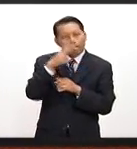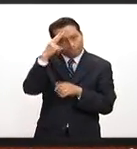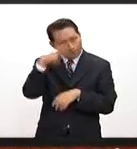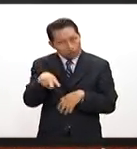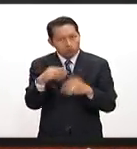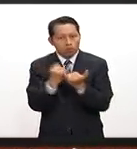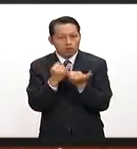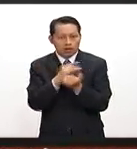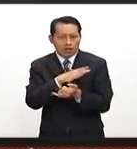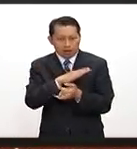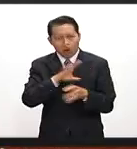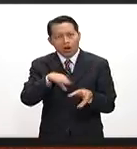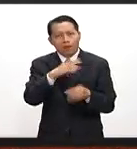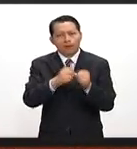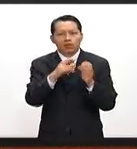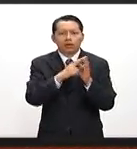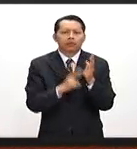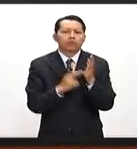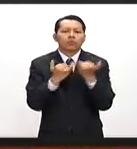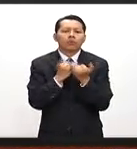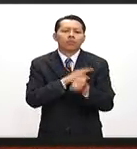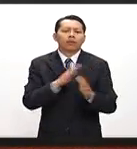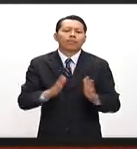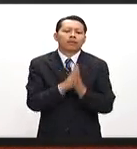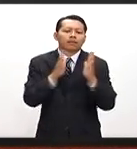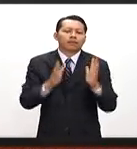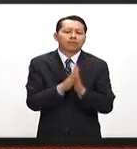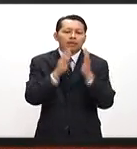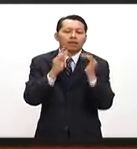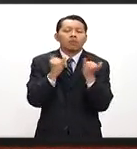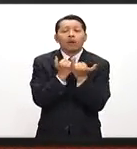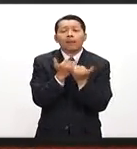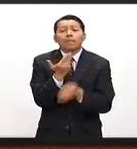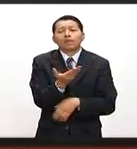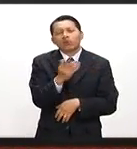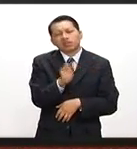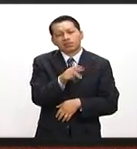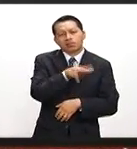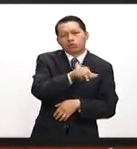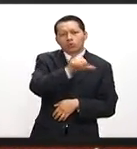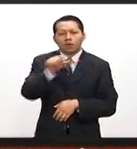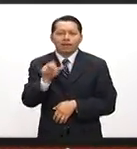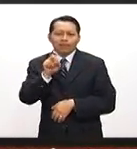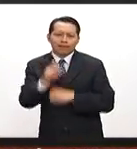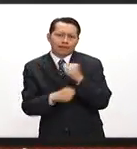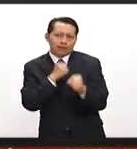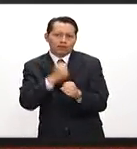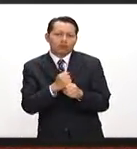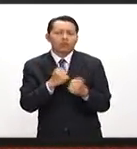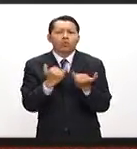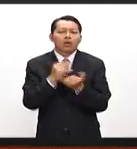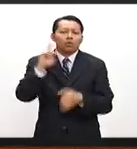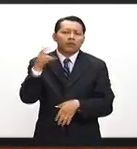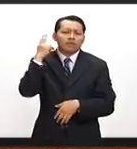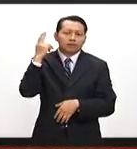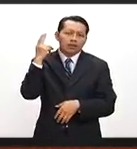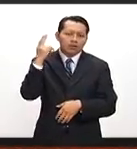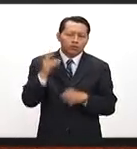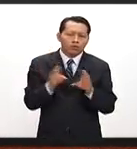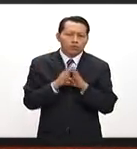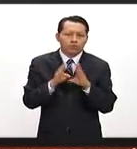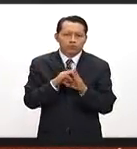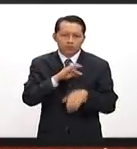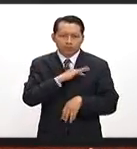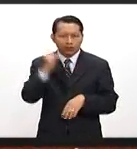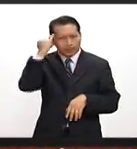los requisitos para participar, pero básicamente lo que estamos pidiendo es que sean jóvenes entre 18 y 30 años, que sean universitarios, que